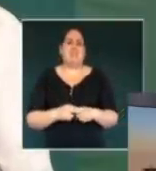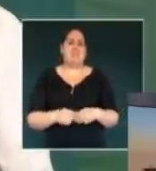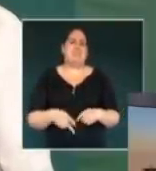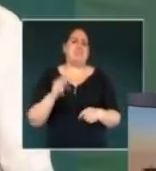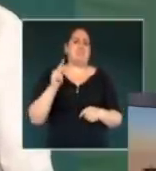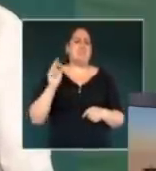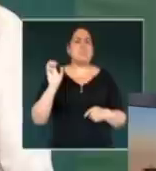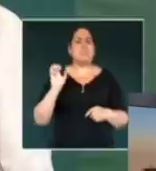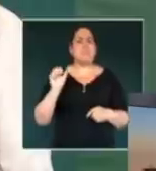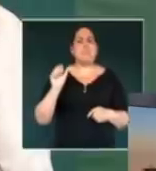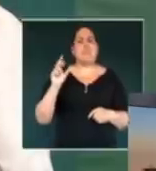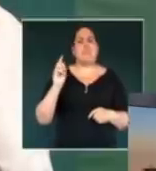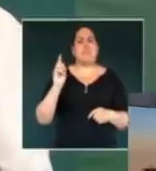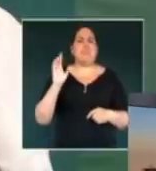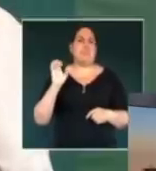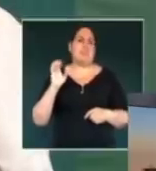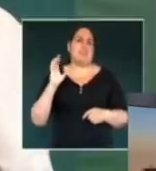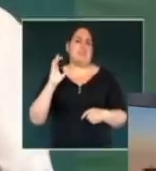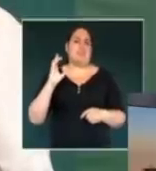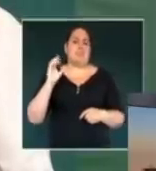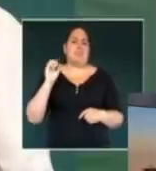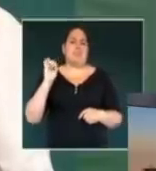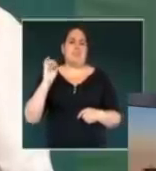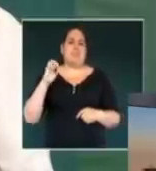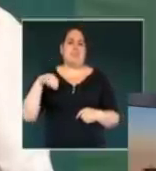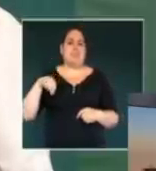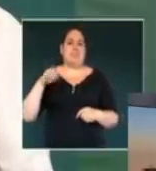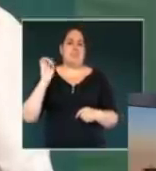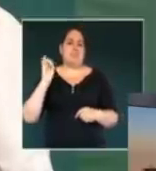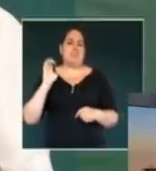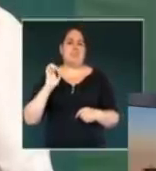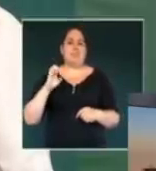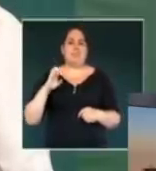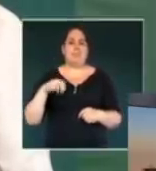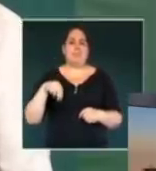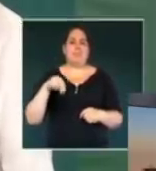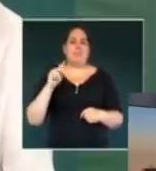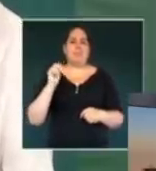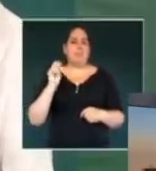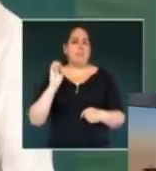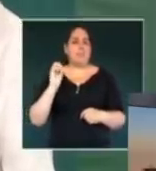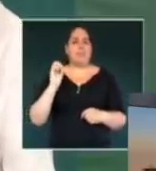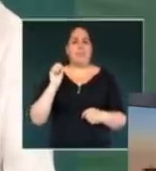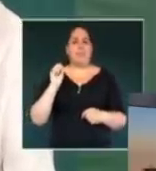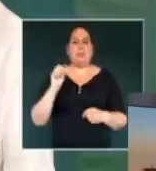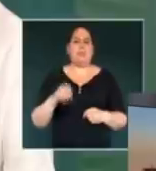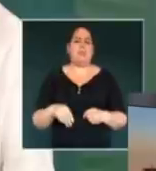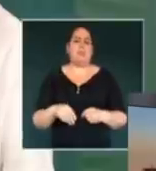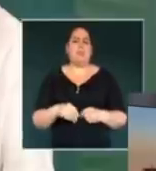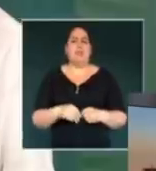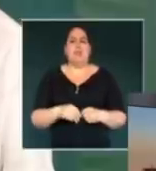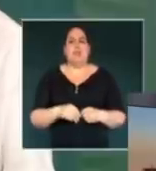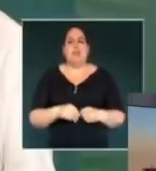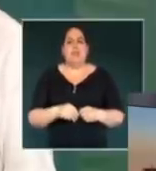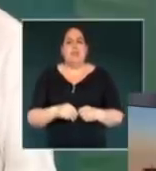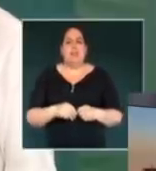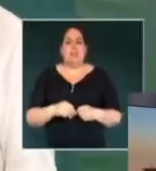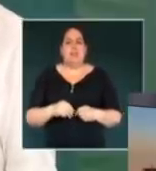padecimientos por enfermedades crónicas, que es lo que